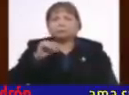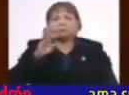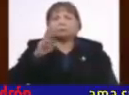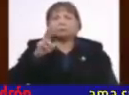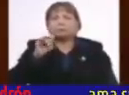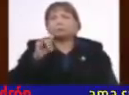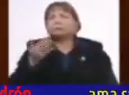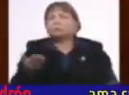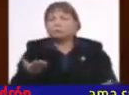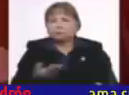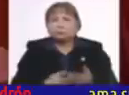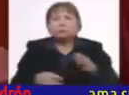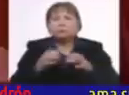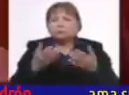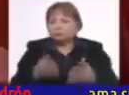vázquez